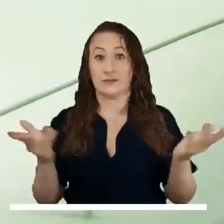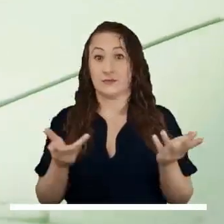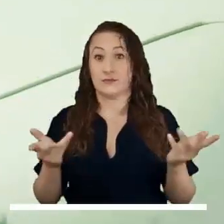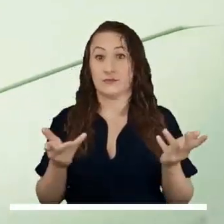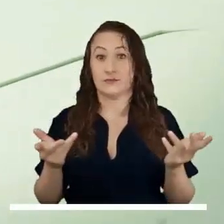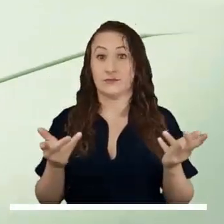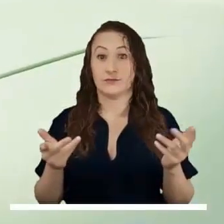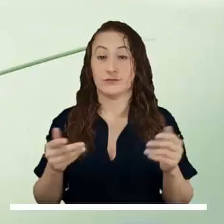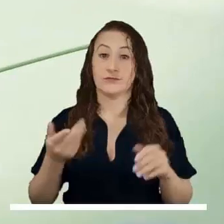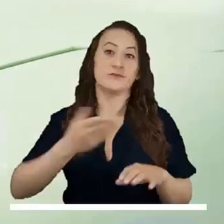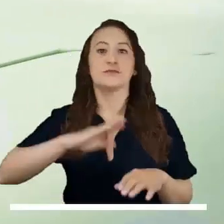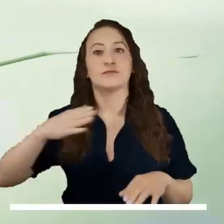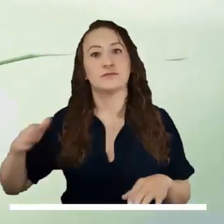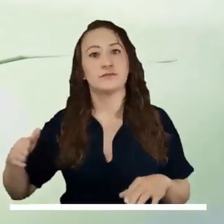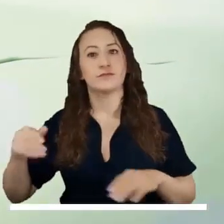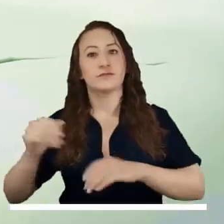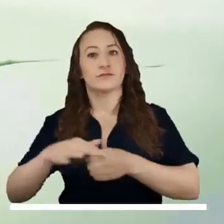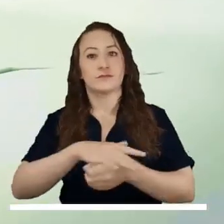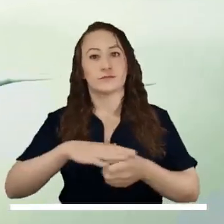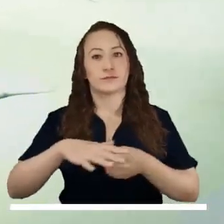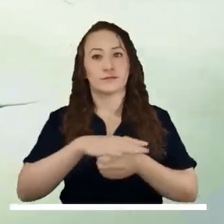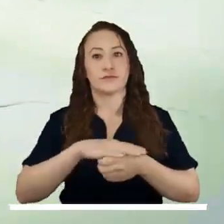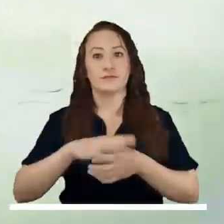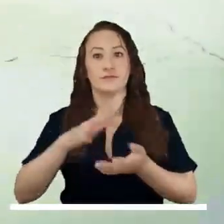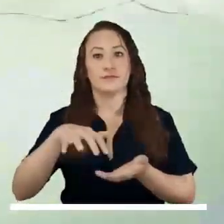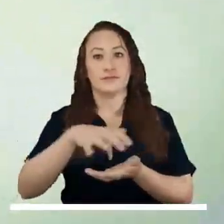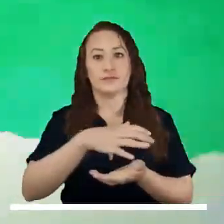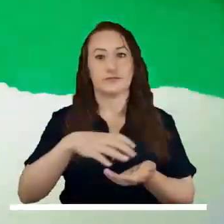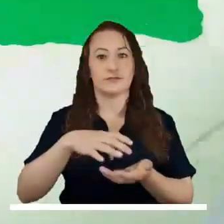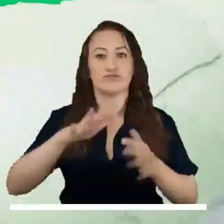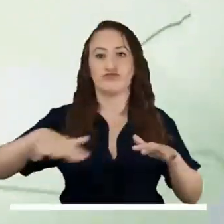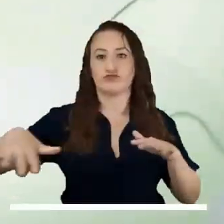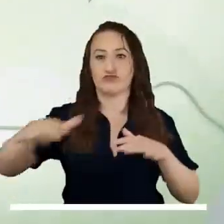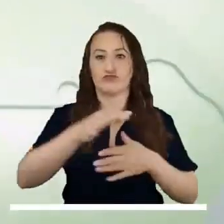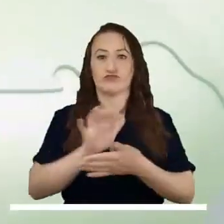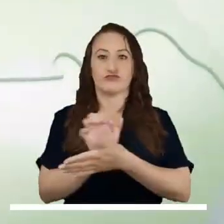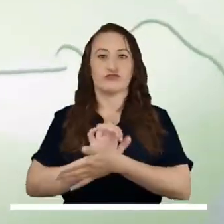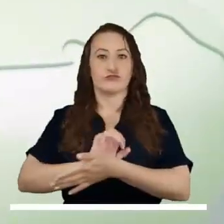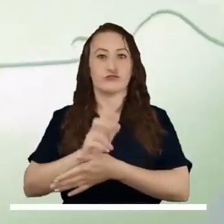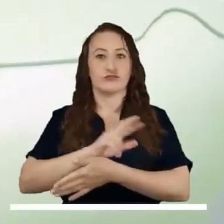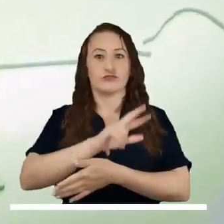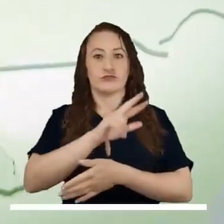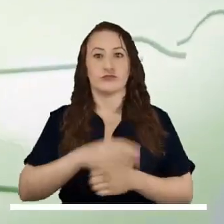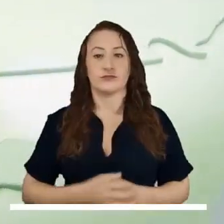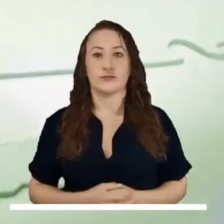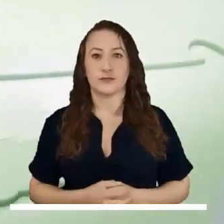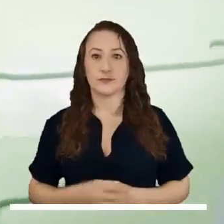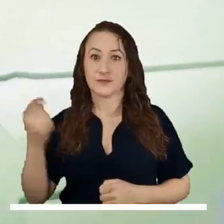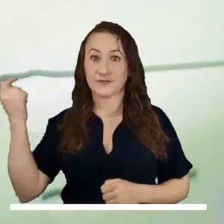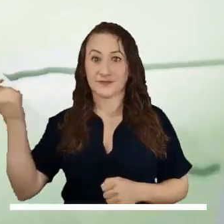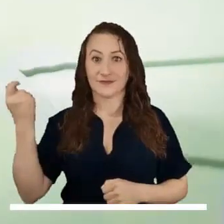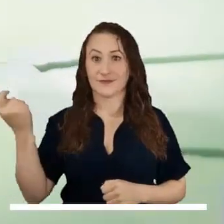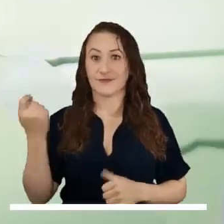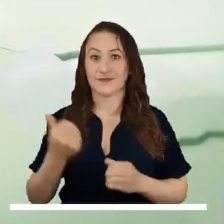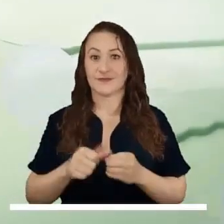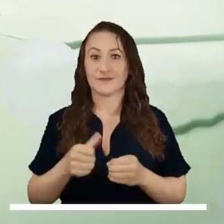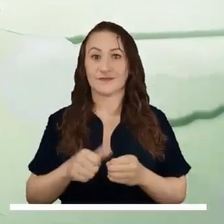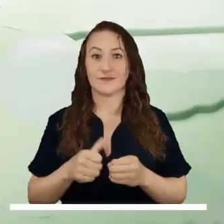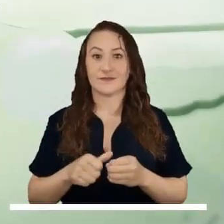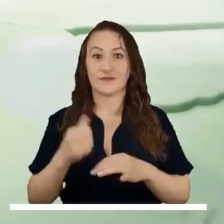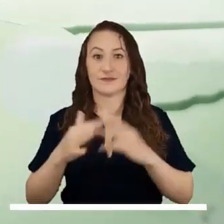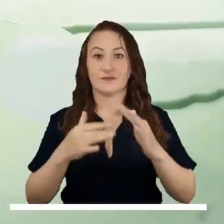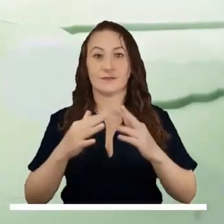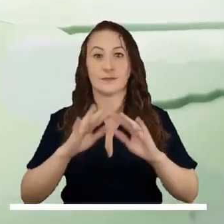los departamentos de Antioquia, Cundinamarca, Santander y en amplias zonas del eje cafetero. En el Meta y Arauca se prevé